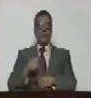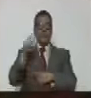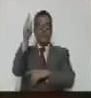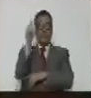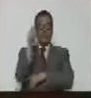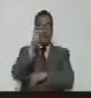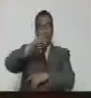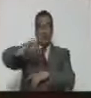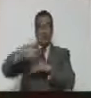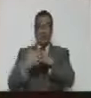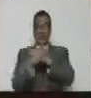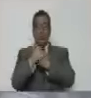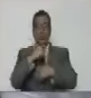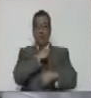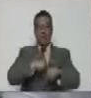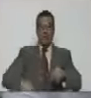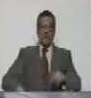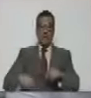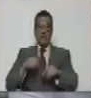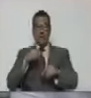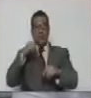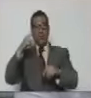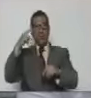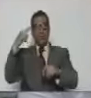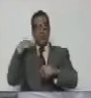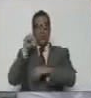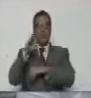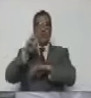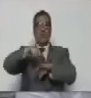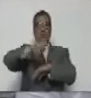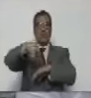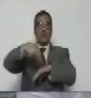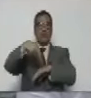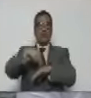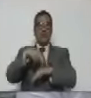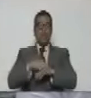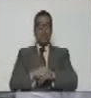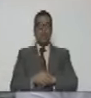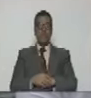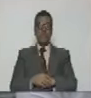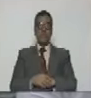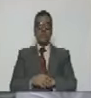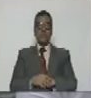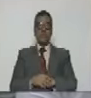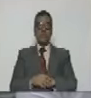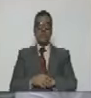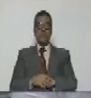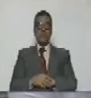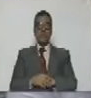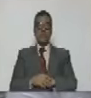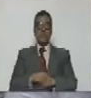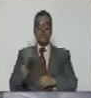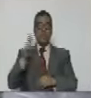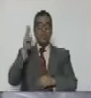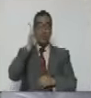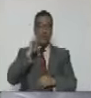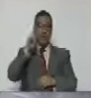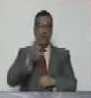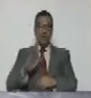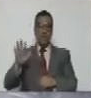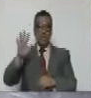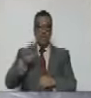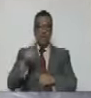Diputado Jorge Rodríguez, presidente de la Honorable Asamblea de la República Bolivariana de